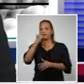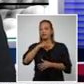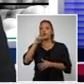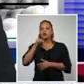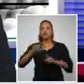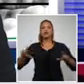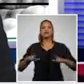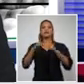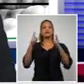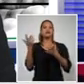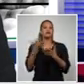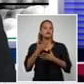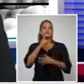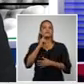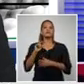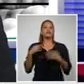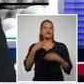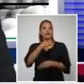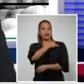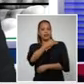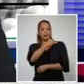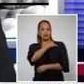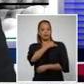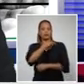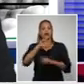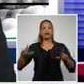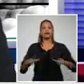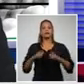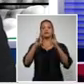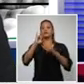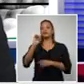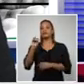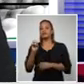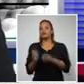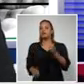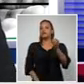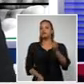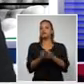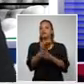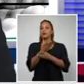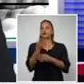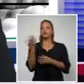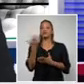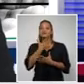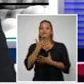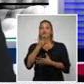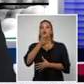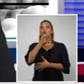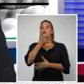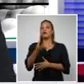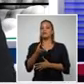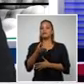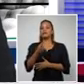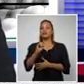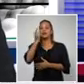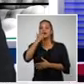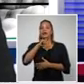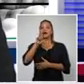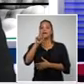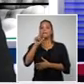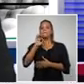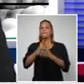Ejército Central, aniversario 60, ejército que fue fundado por el comandante de la Revolución, Juan Almeida Bosque, y